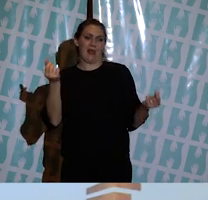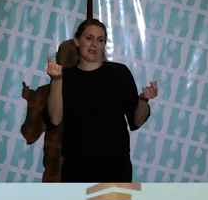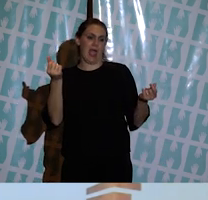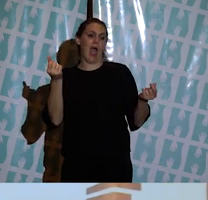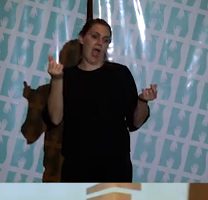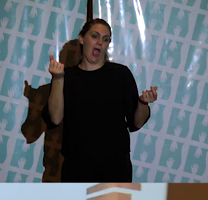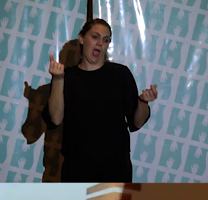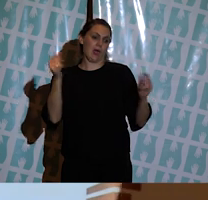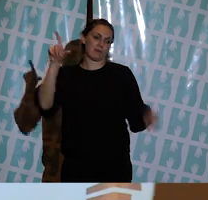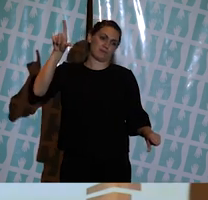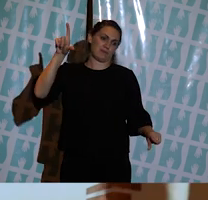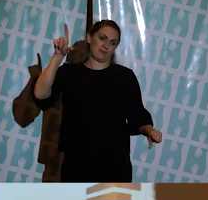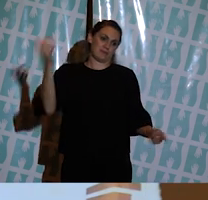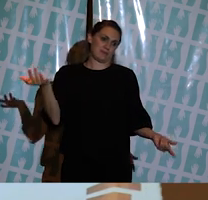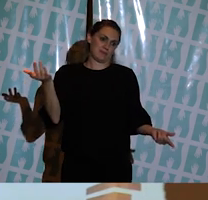Y viven en Bariloche.